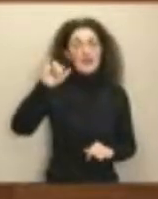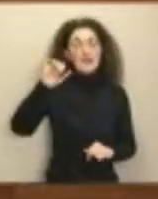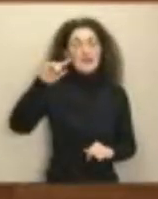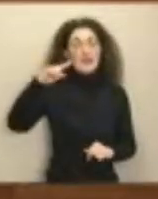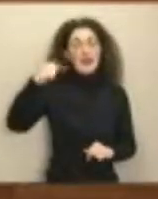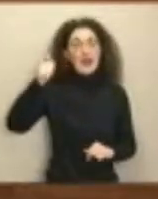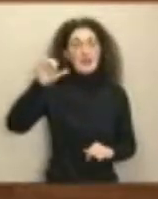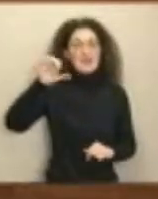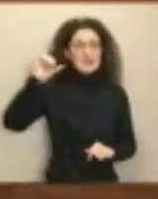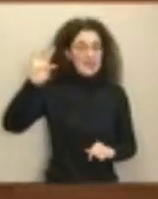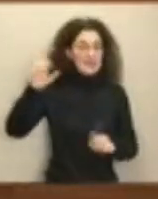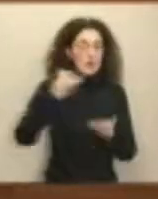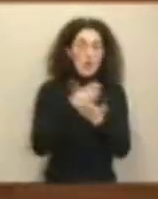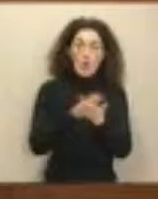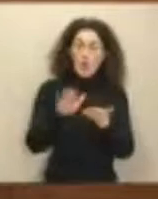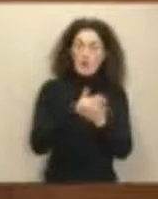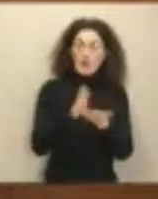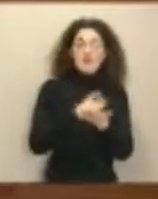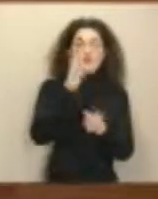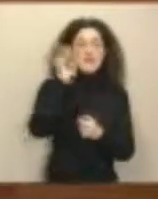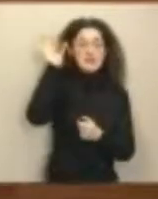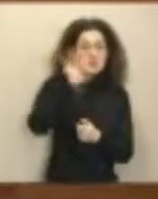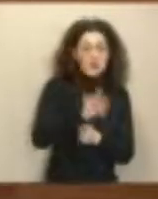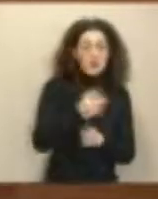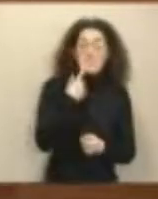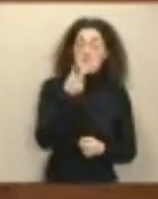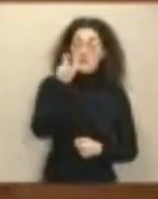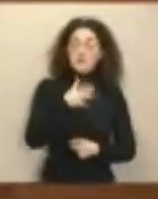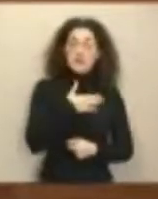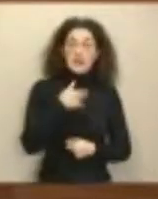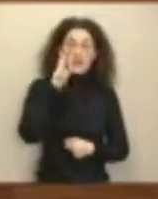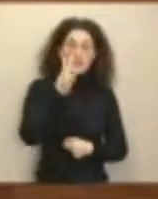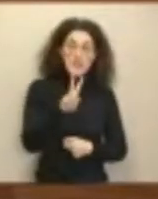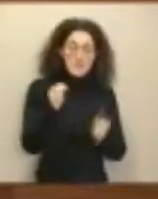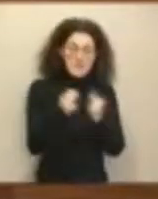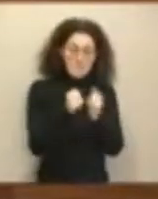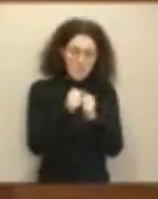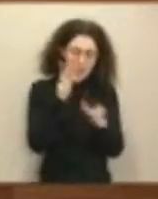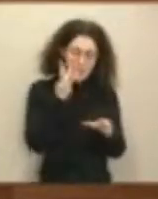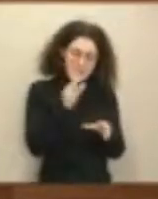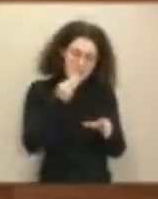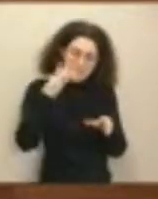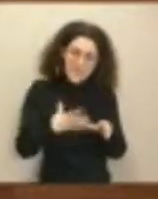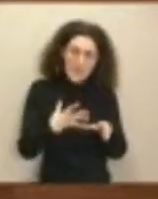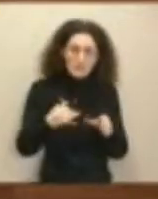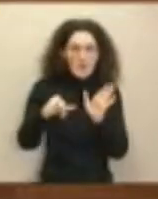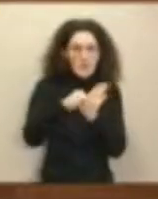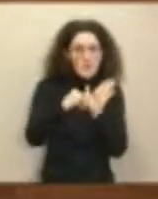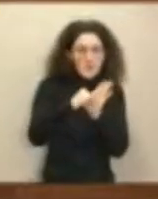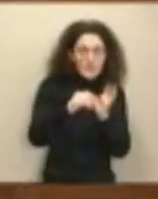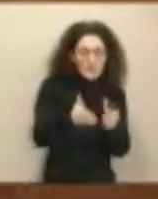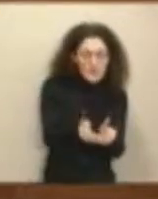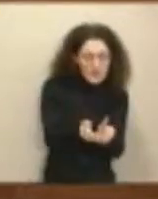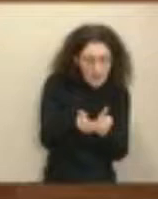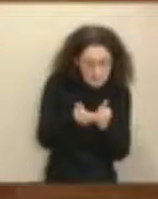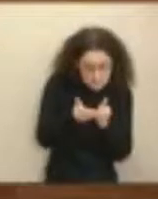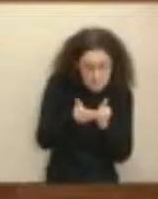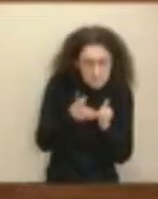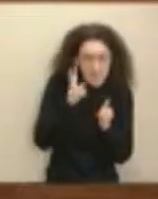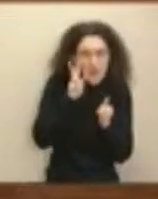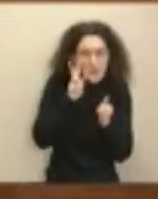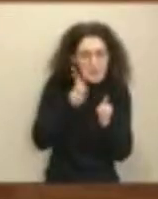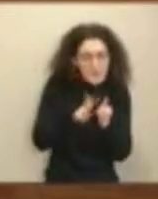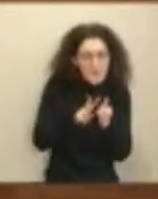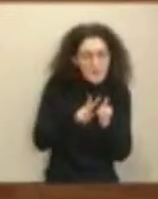Espectador que el que quiere ver bien una piedra se acerca a ella para poder